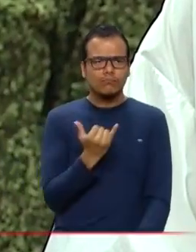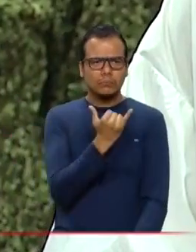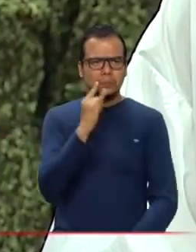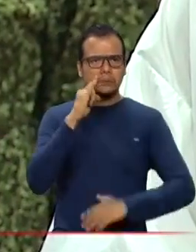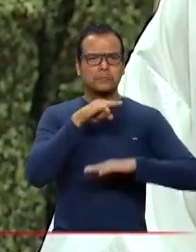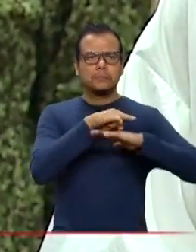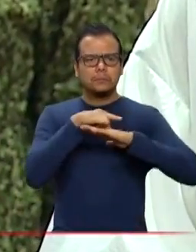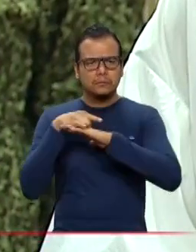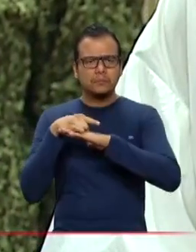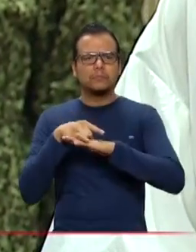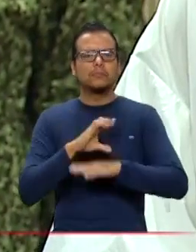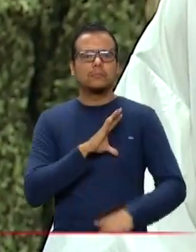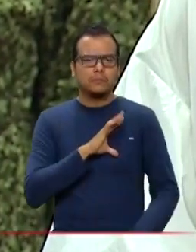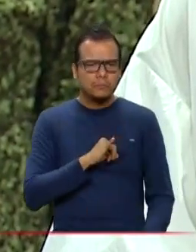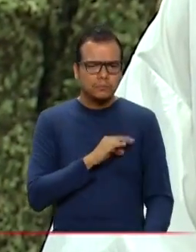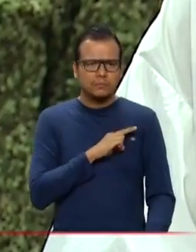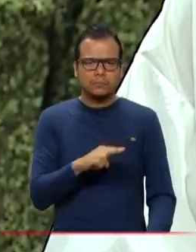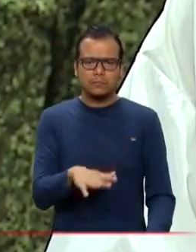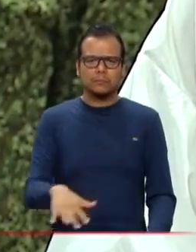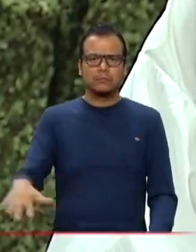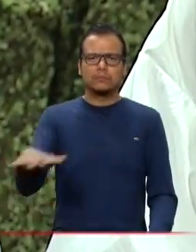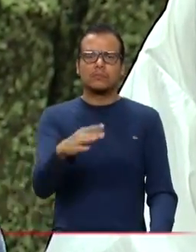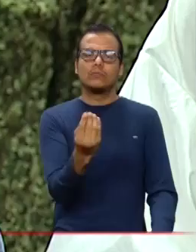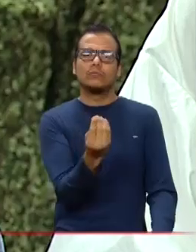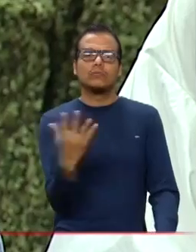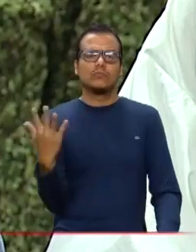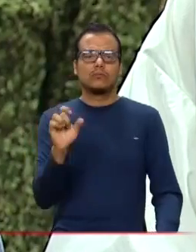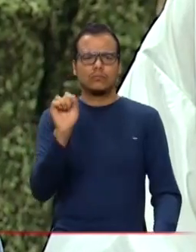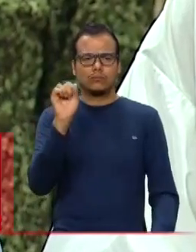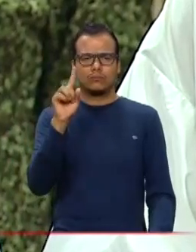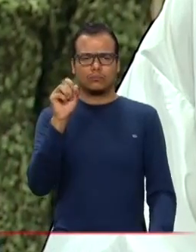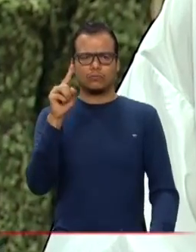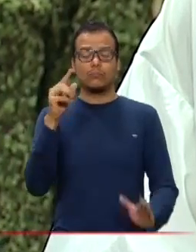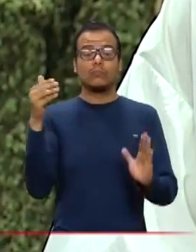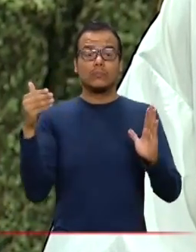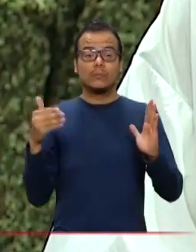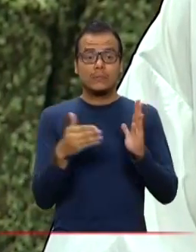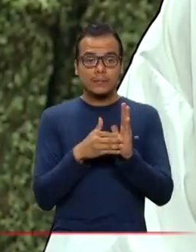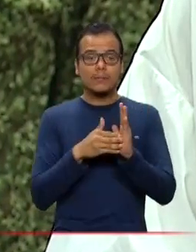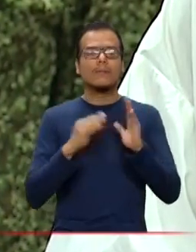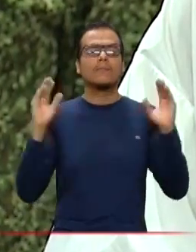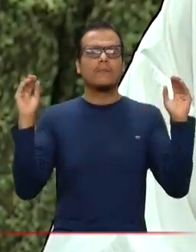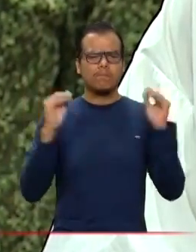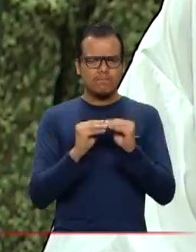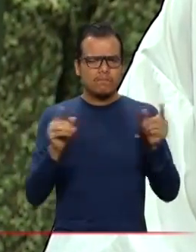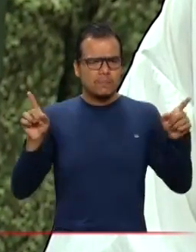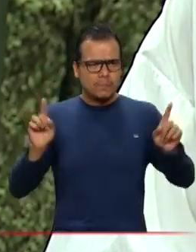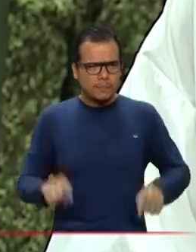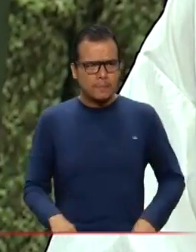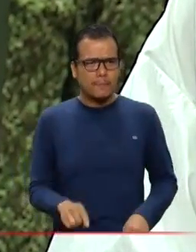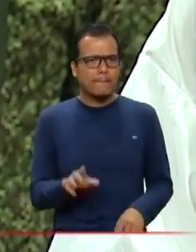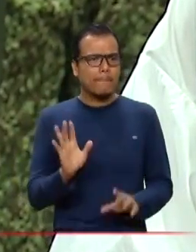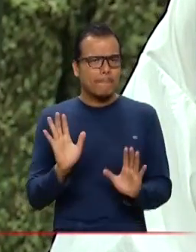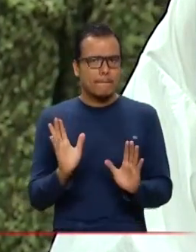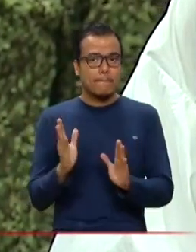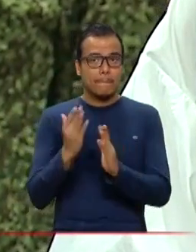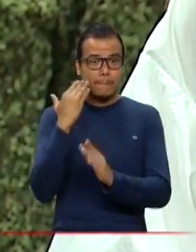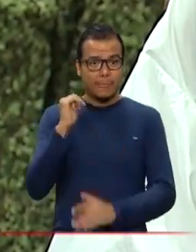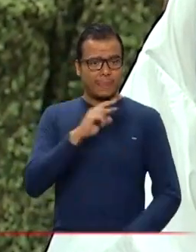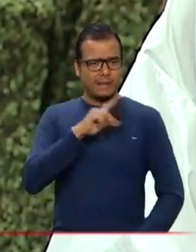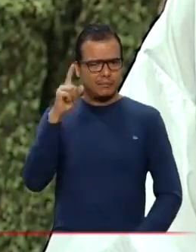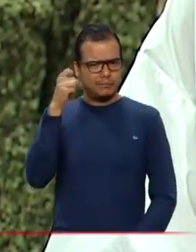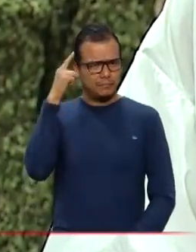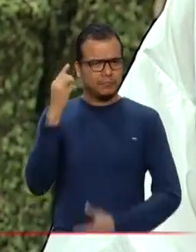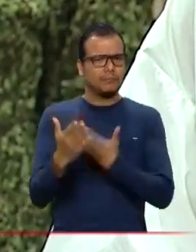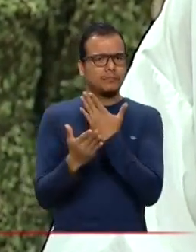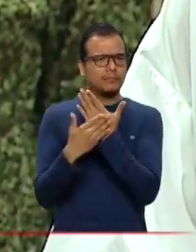en la cop16 sino también con el suministro nos informaba la gobernadora que